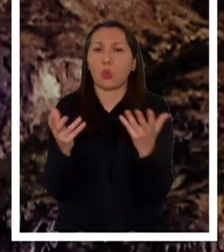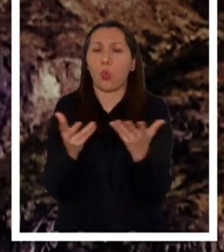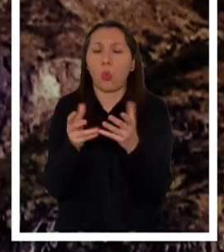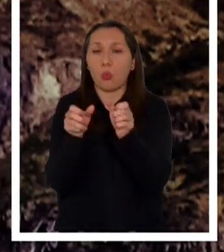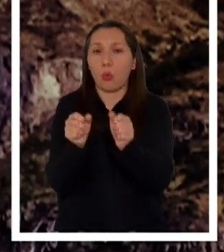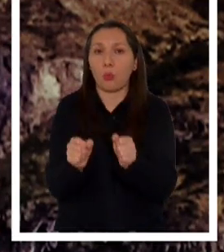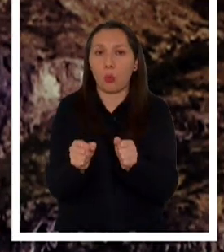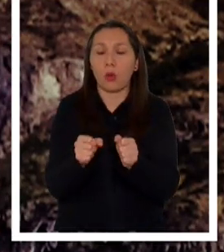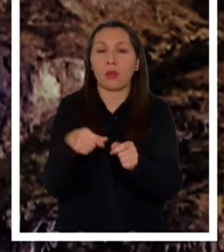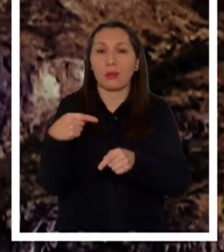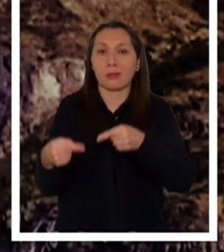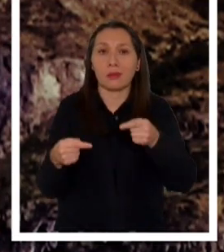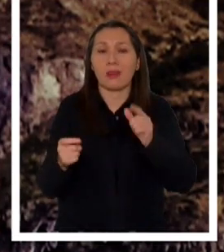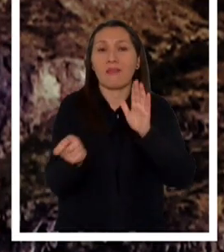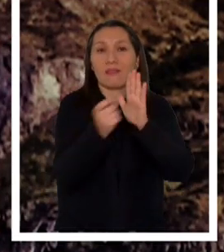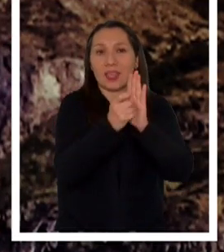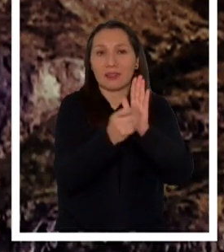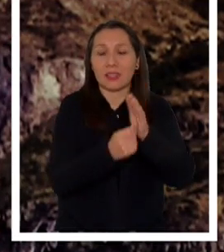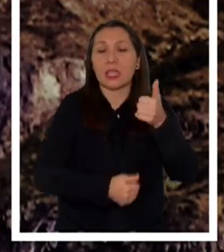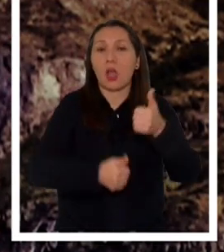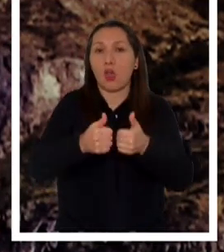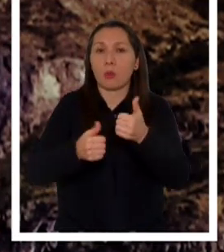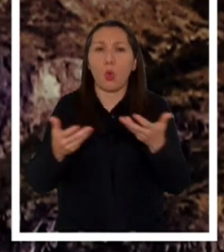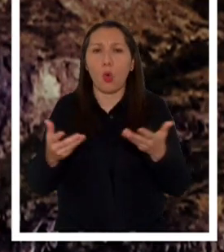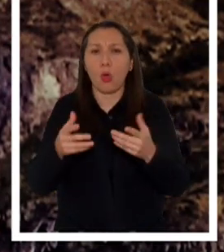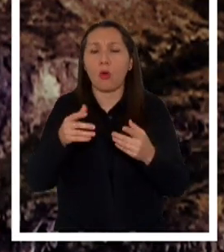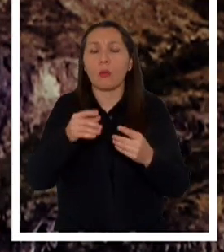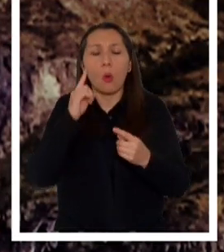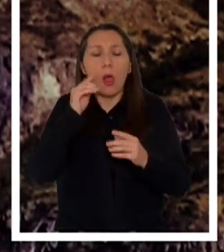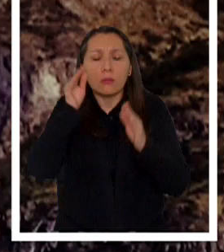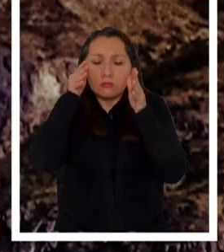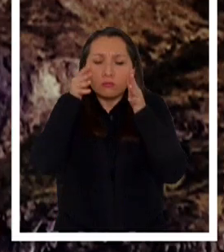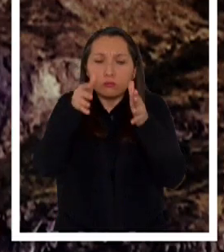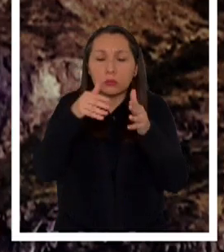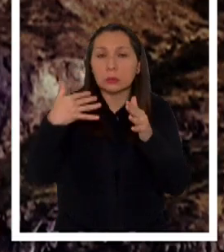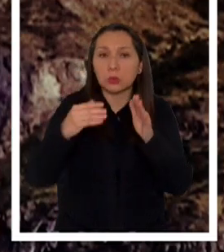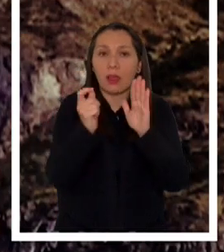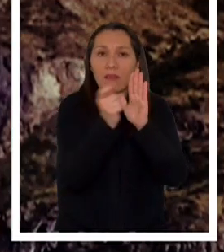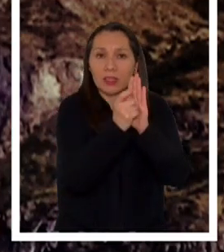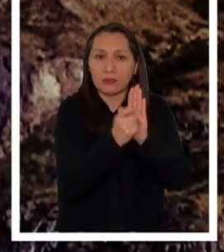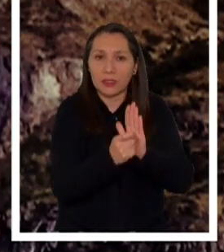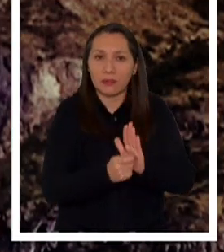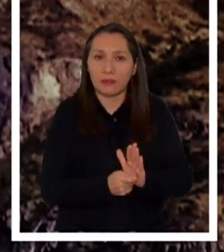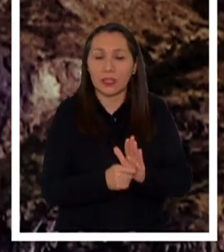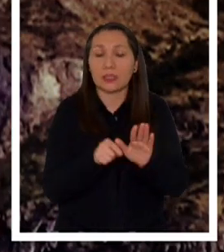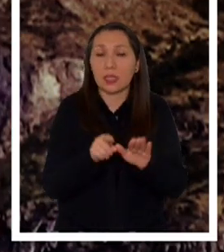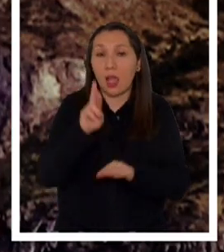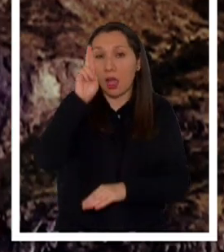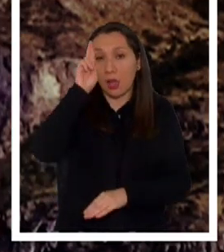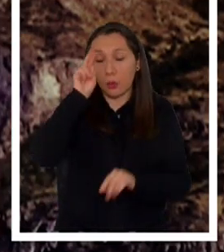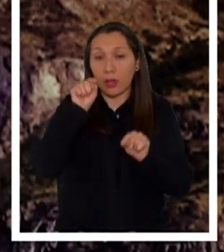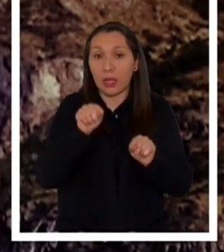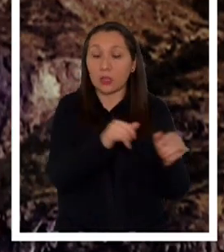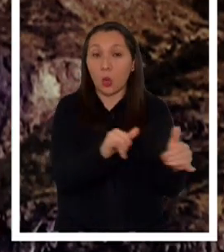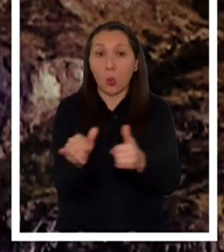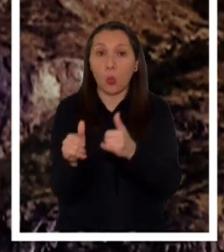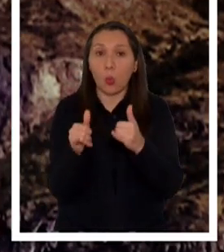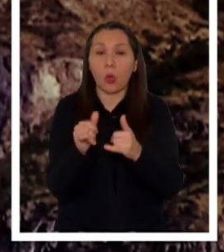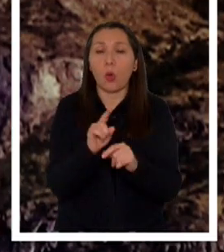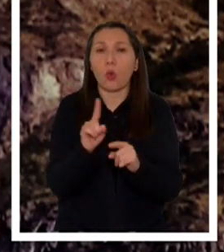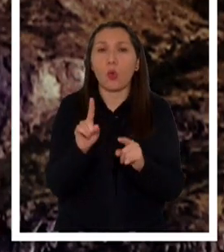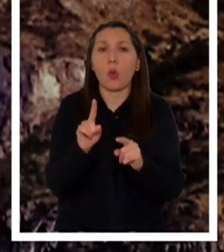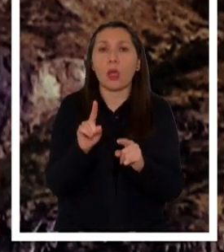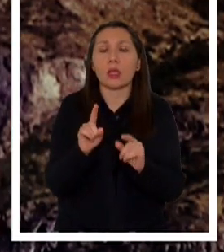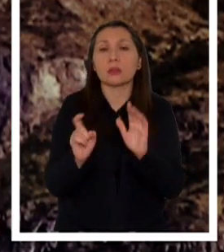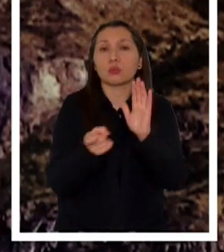pueden ir generando los calendarios de competencia y las priorizaciones dentro de ese calendario hay que recordar que en este caso los juegos no son